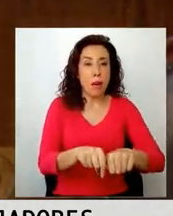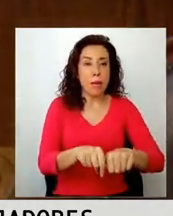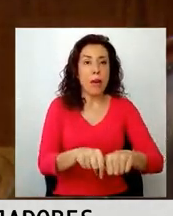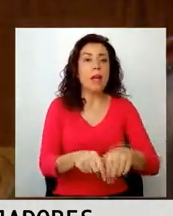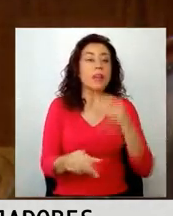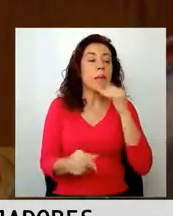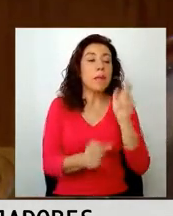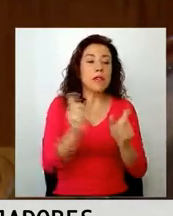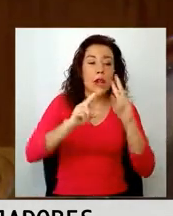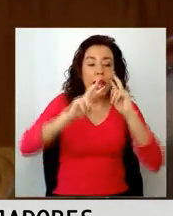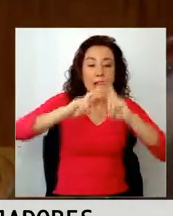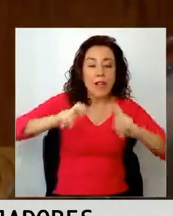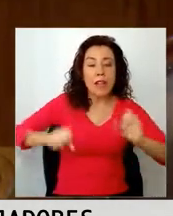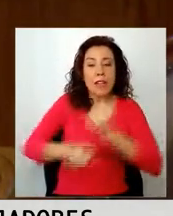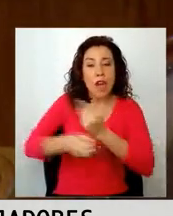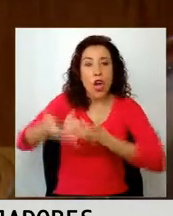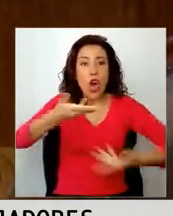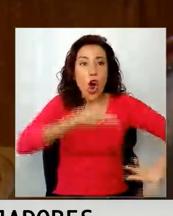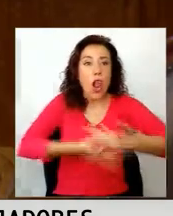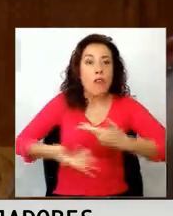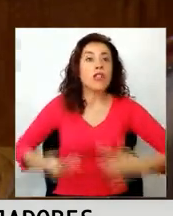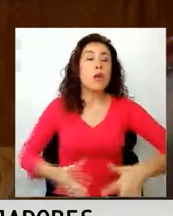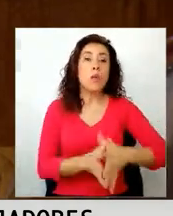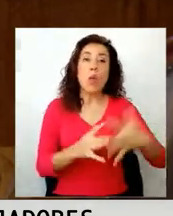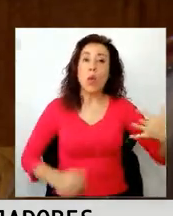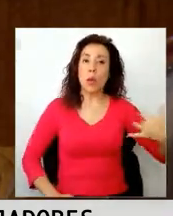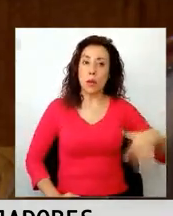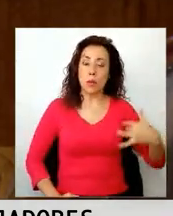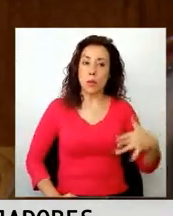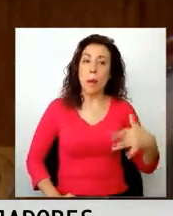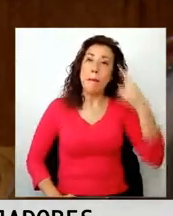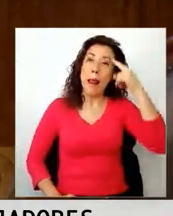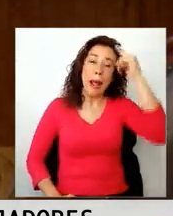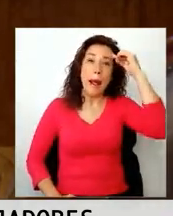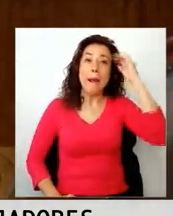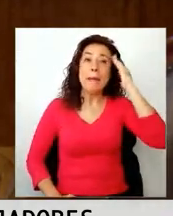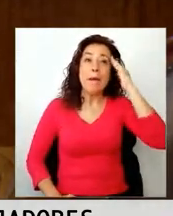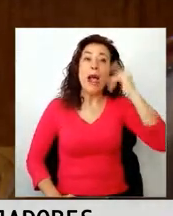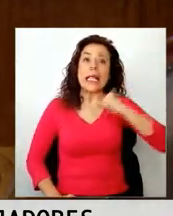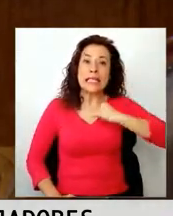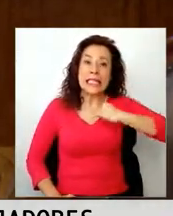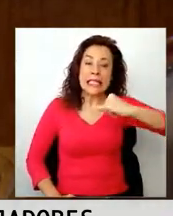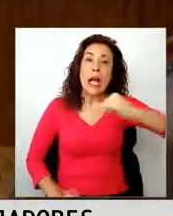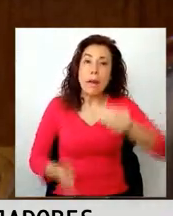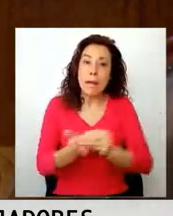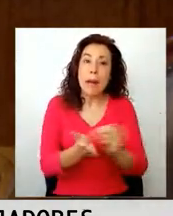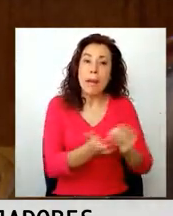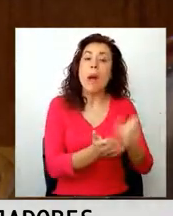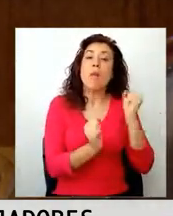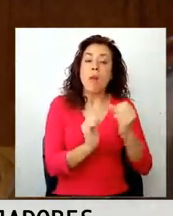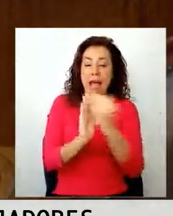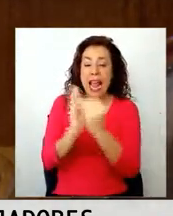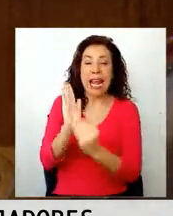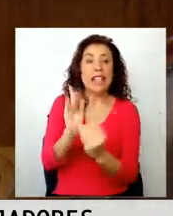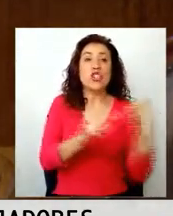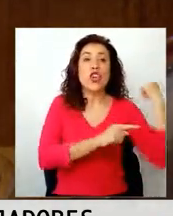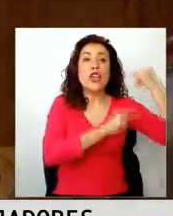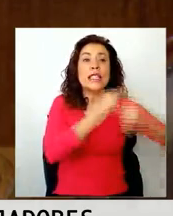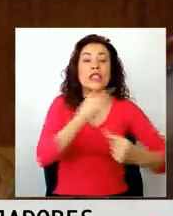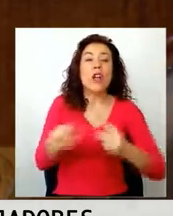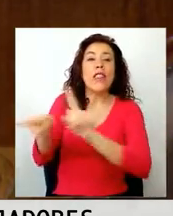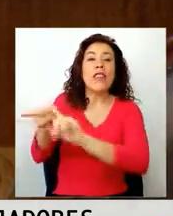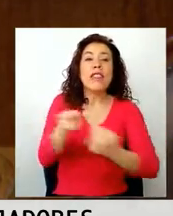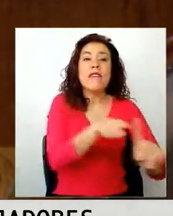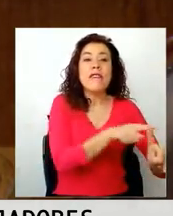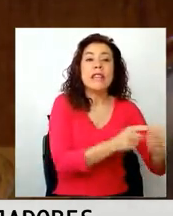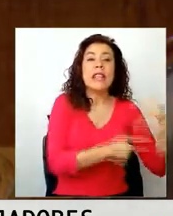colaboración resultará fundamental para que el Memorial siga creciendo y pueda contar con un registro escrito de las diversas historias de los hombres y